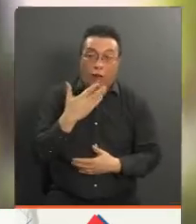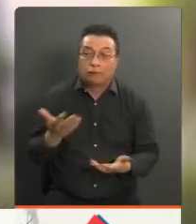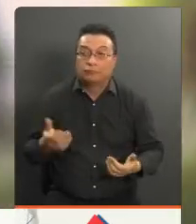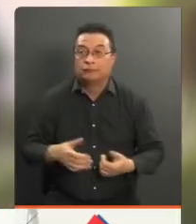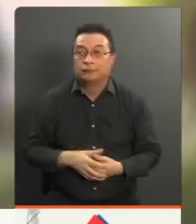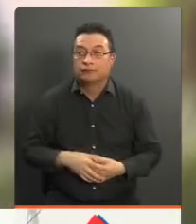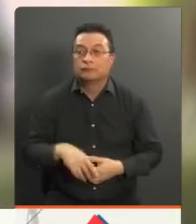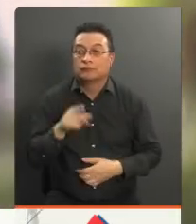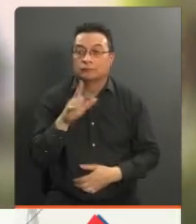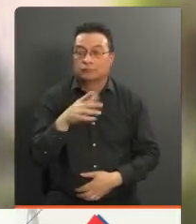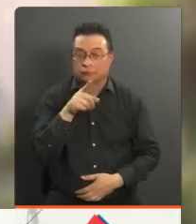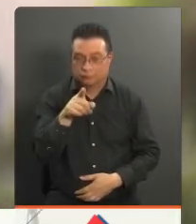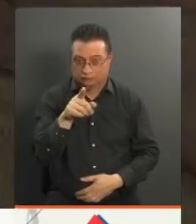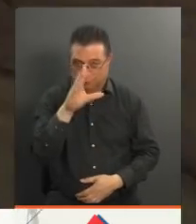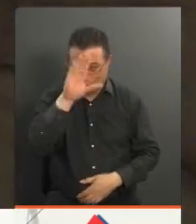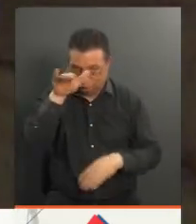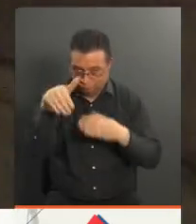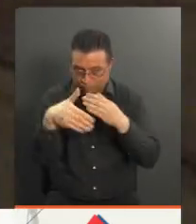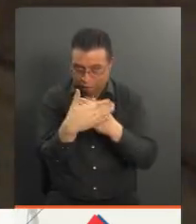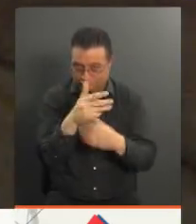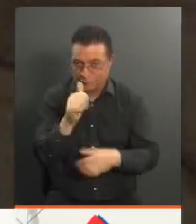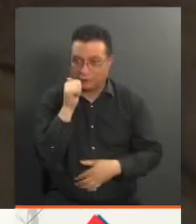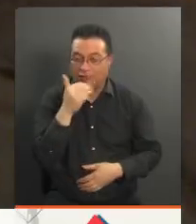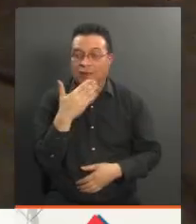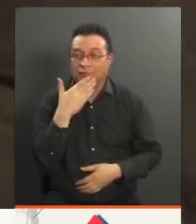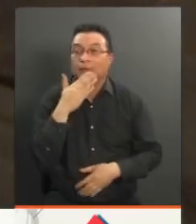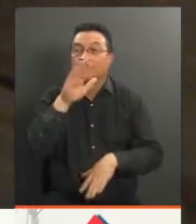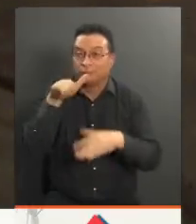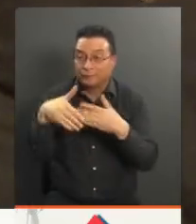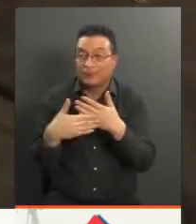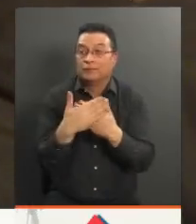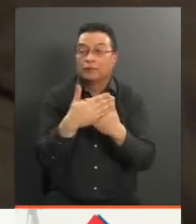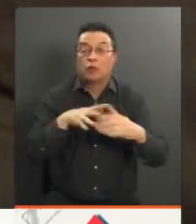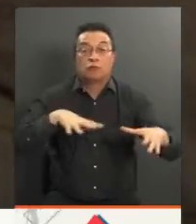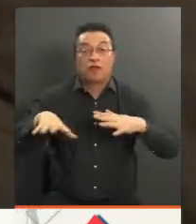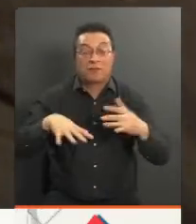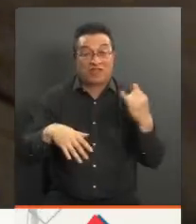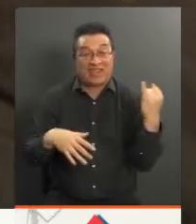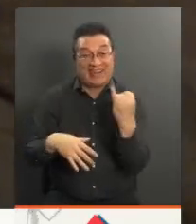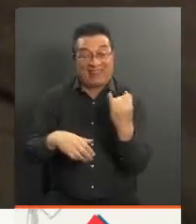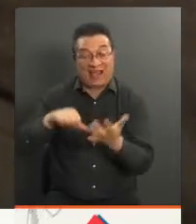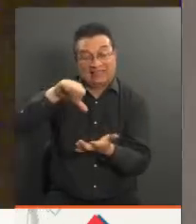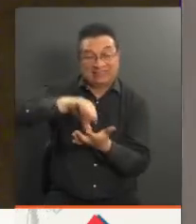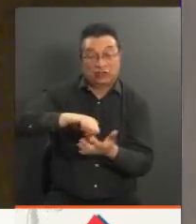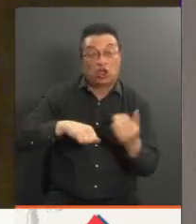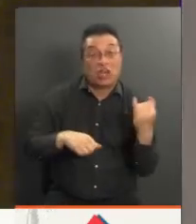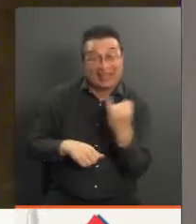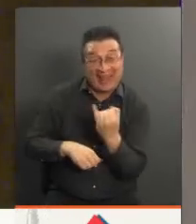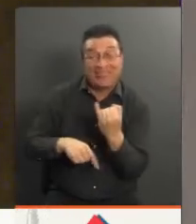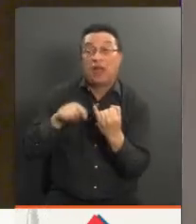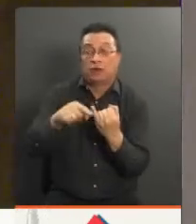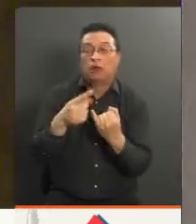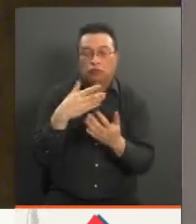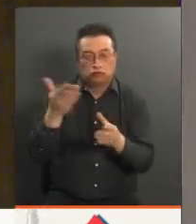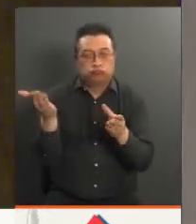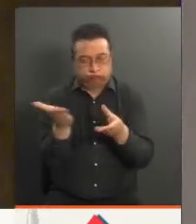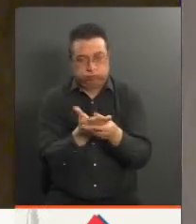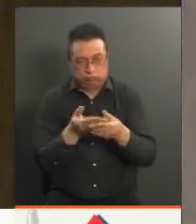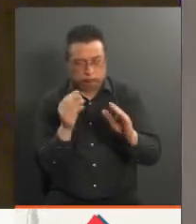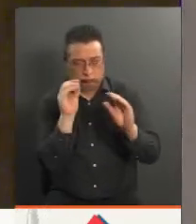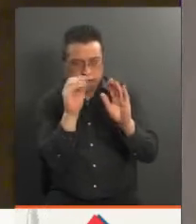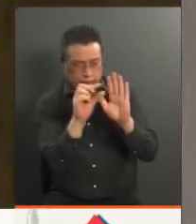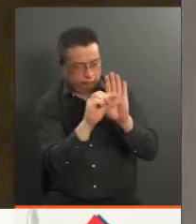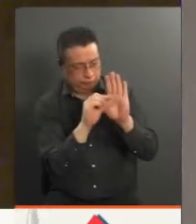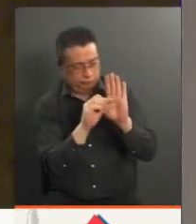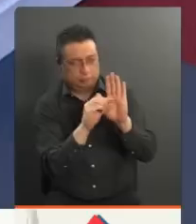Tienen pinta de que se quedaron hasta tarde ayer también. En plena madrugada, movimientos de izquierda y centro izquierda ingresaron las indicaciones que, entre otras cosas, fijan